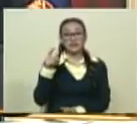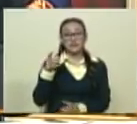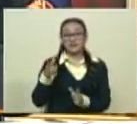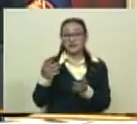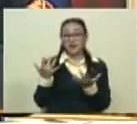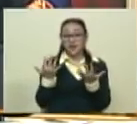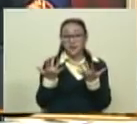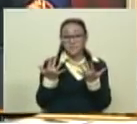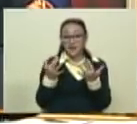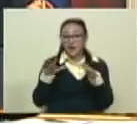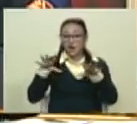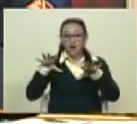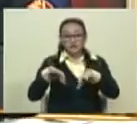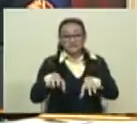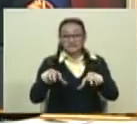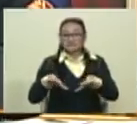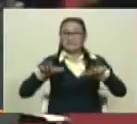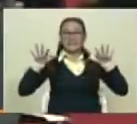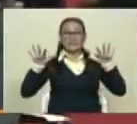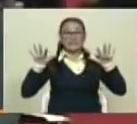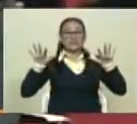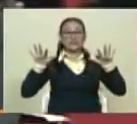da Venezuela.